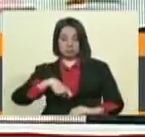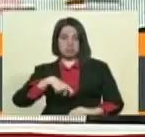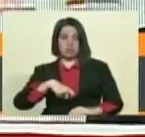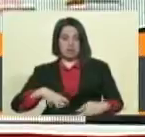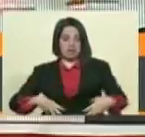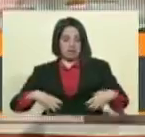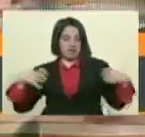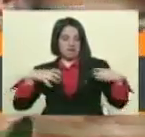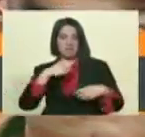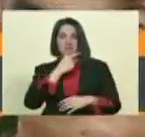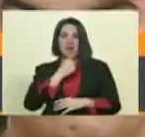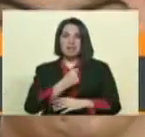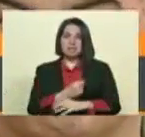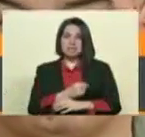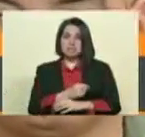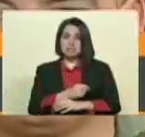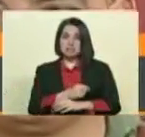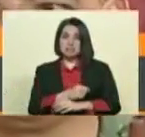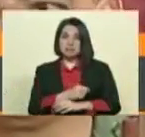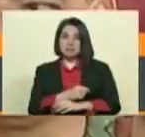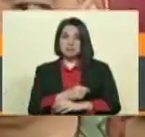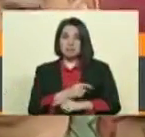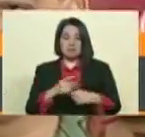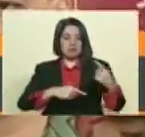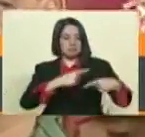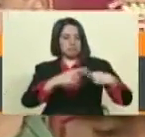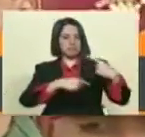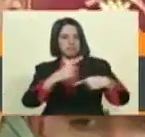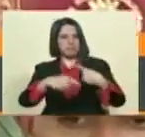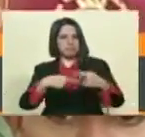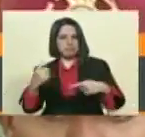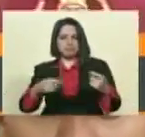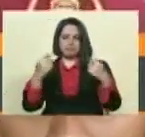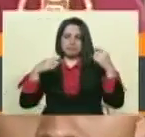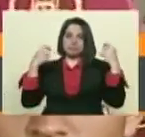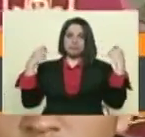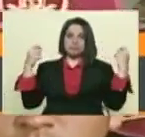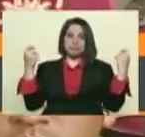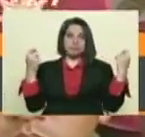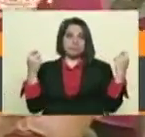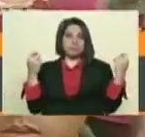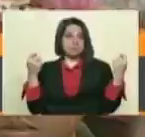fácil. Y bueno, y se fue promoviendo lo que pudiéramos llamar